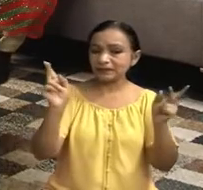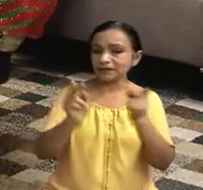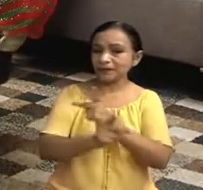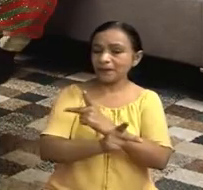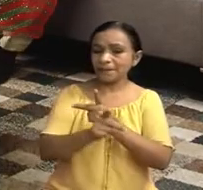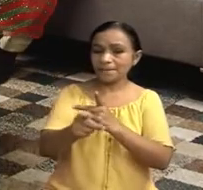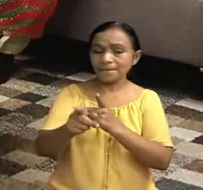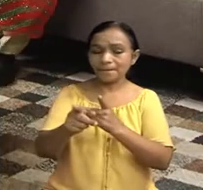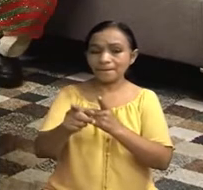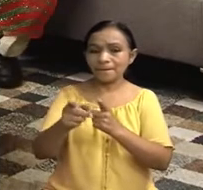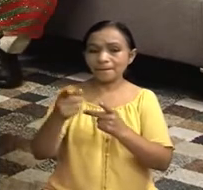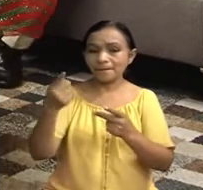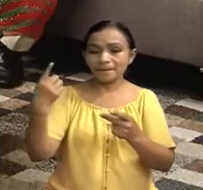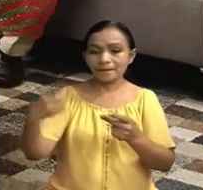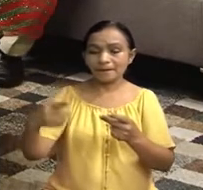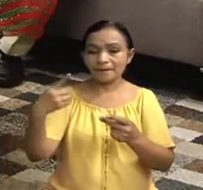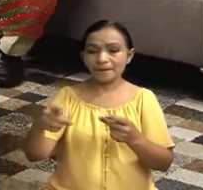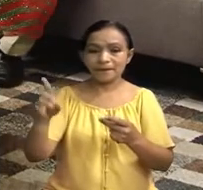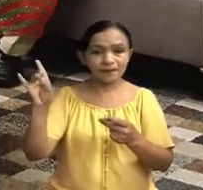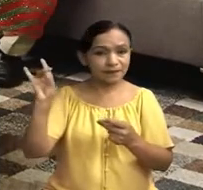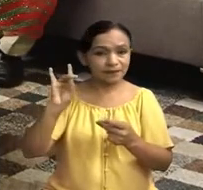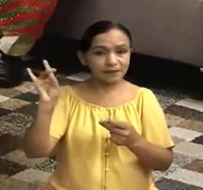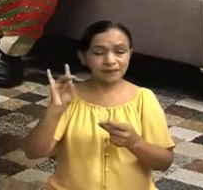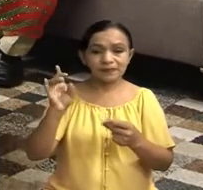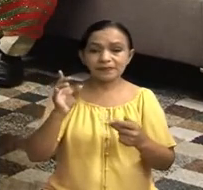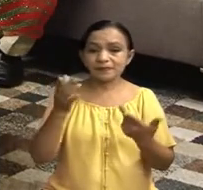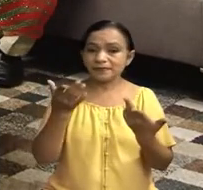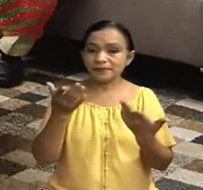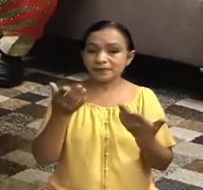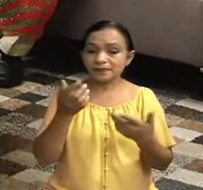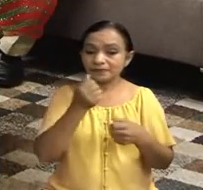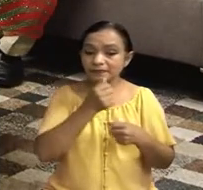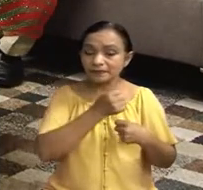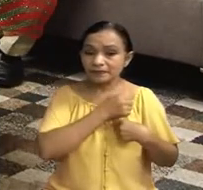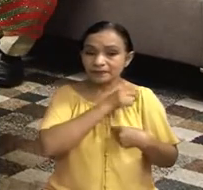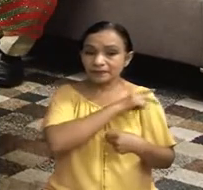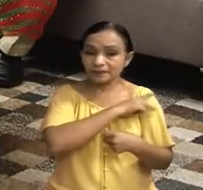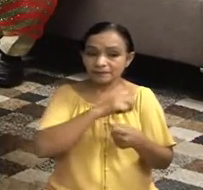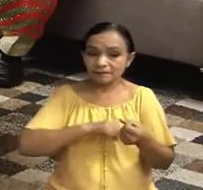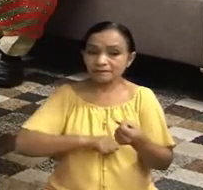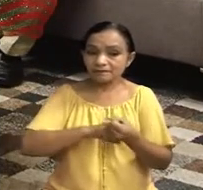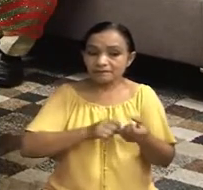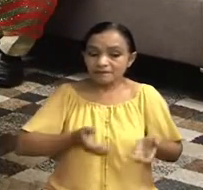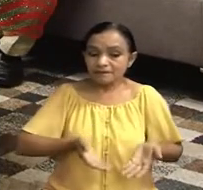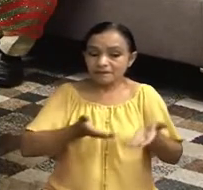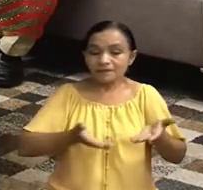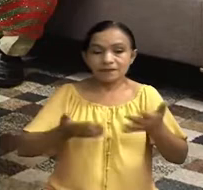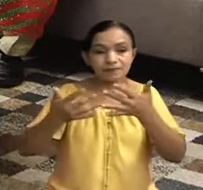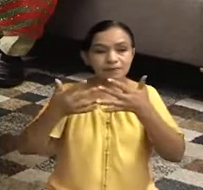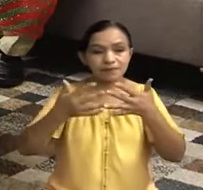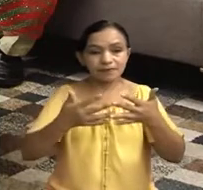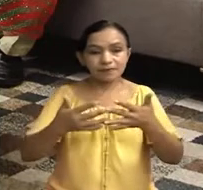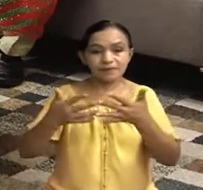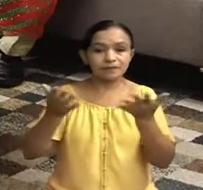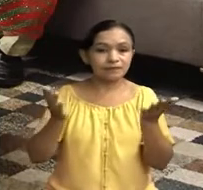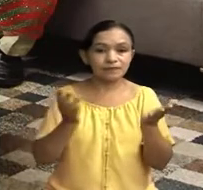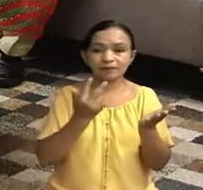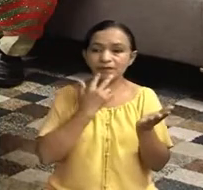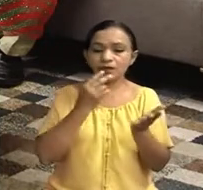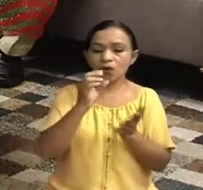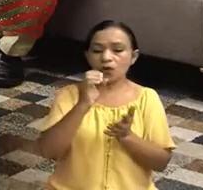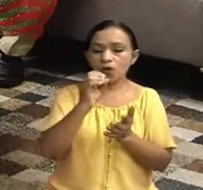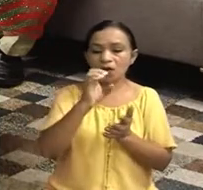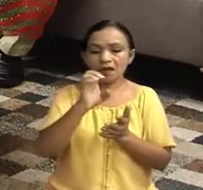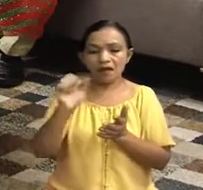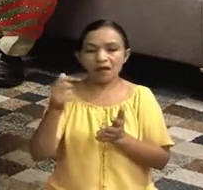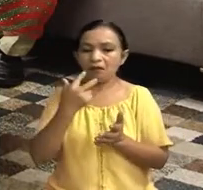la ultraderecha boliviana, auspiciada naturalmente y apoyada por parte de... Y ahí no dice nada la OEA, no dice